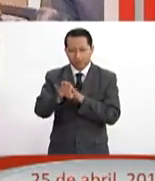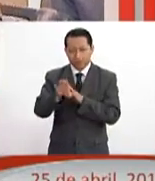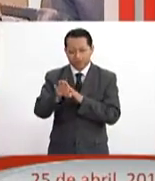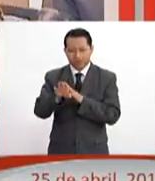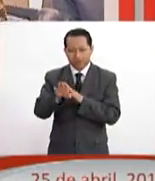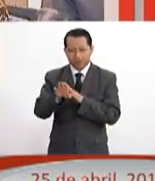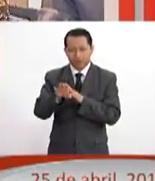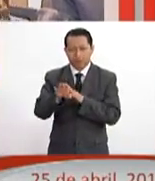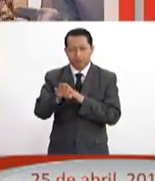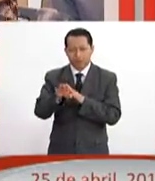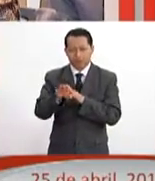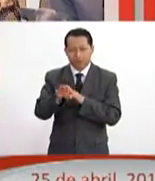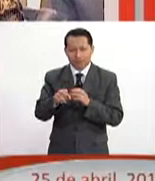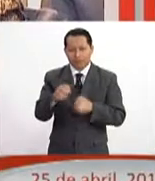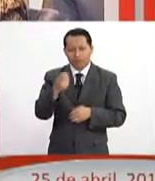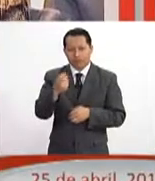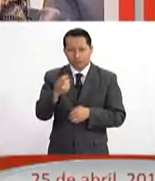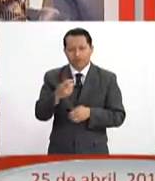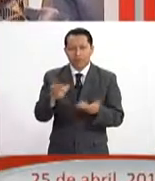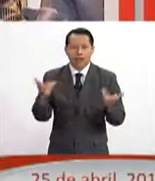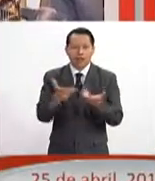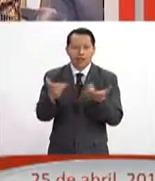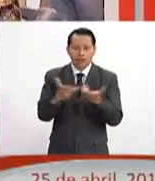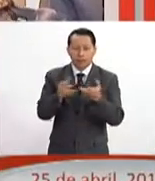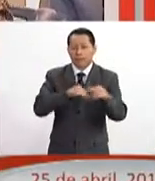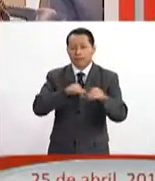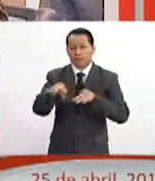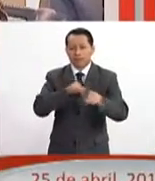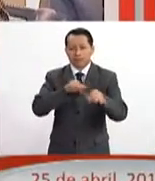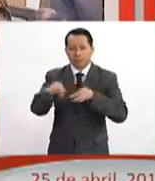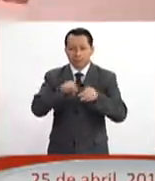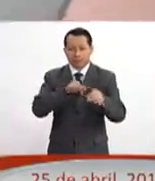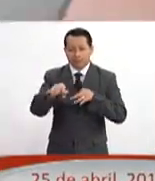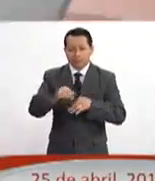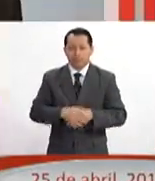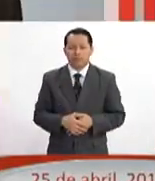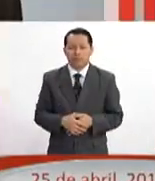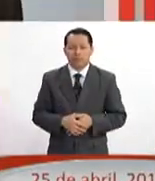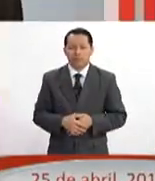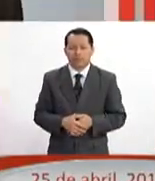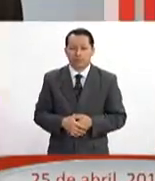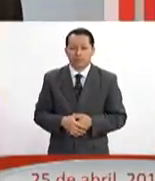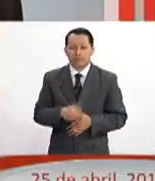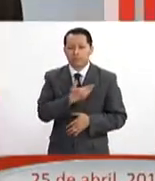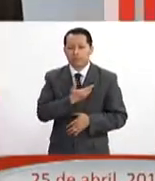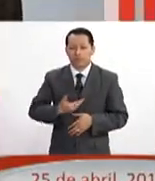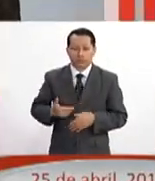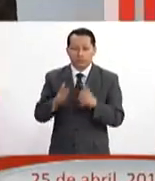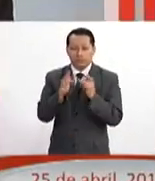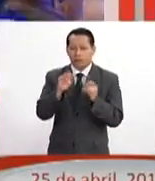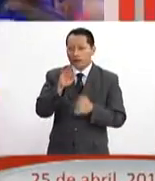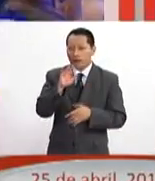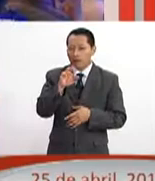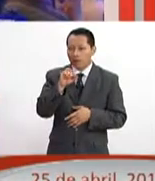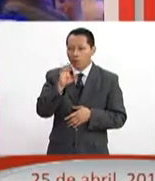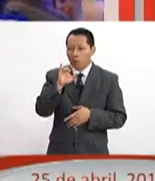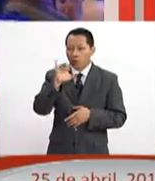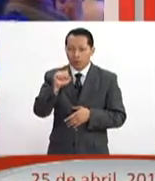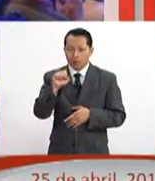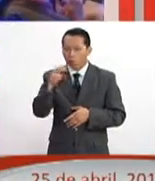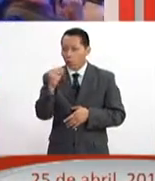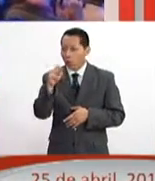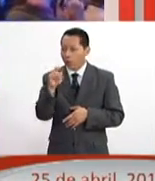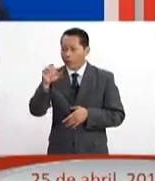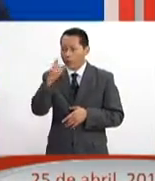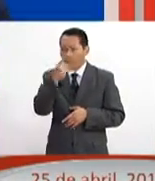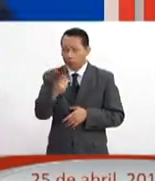desarrollar y de crear empleos y de retomar. El presidente de Francia, François Hollande, pide el